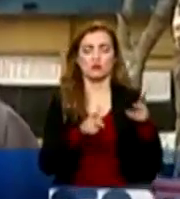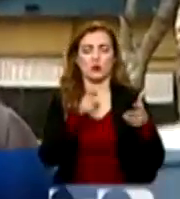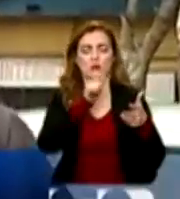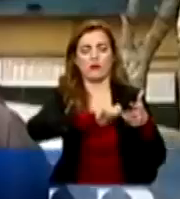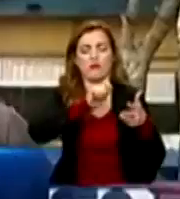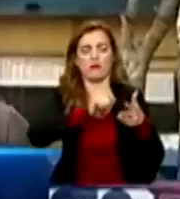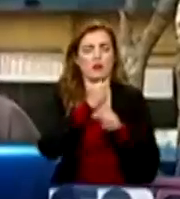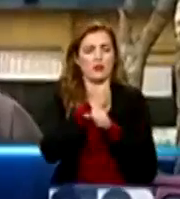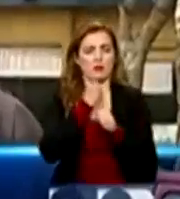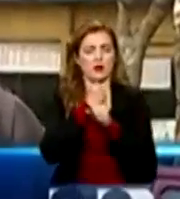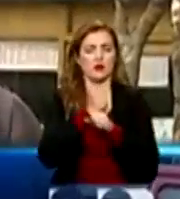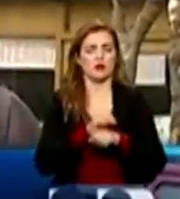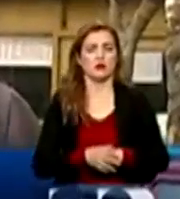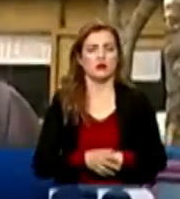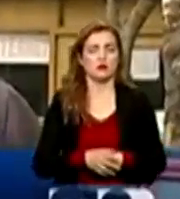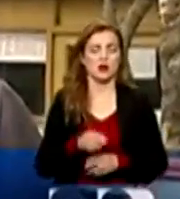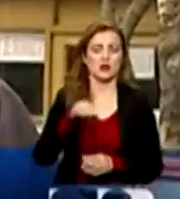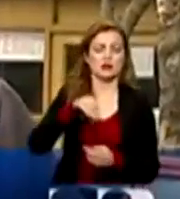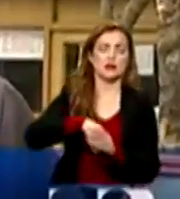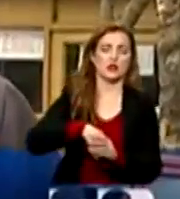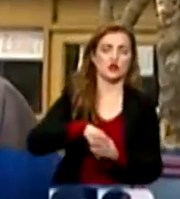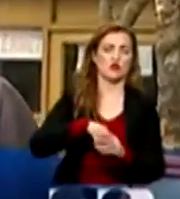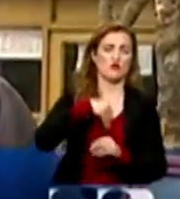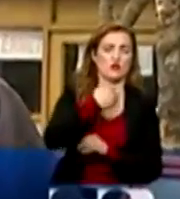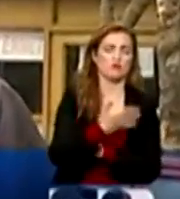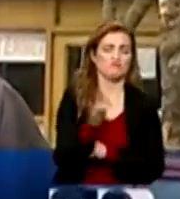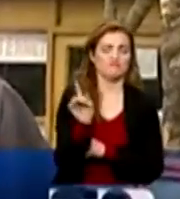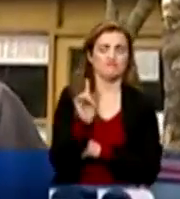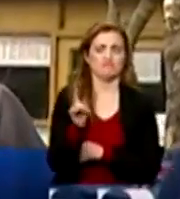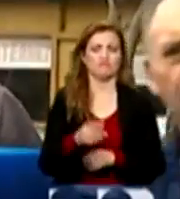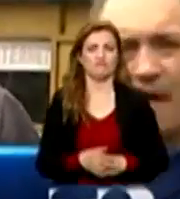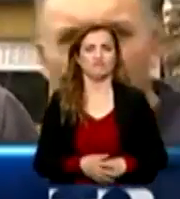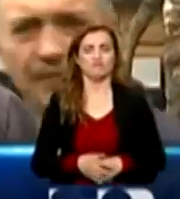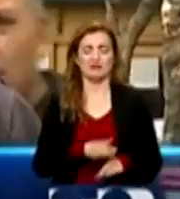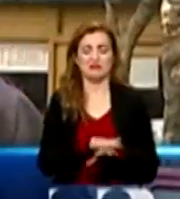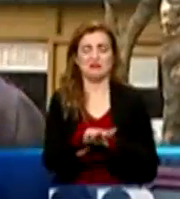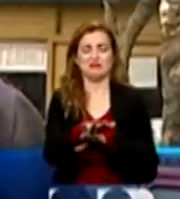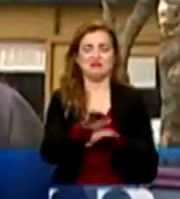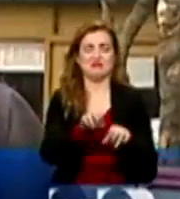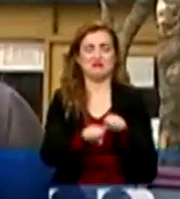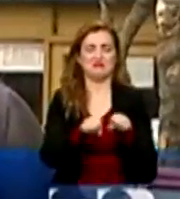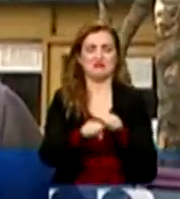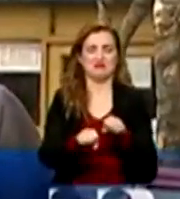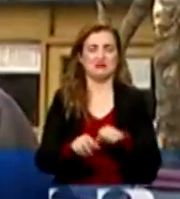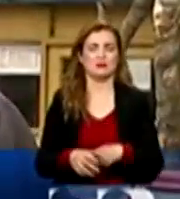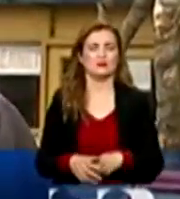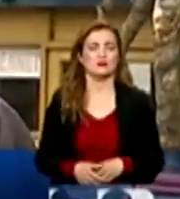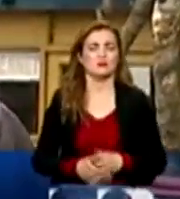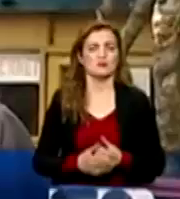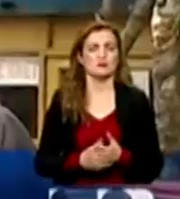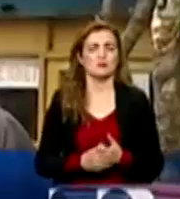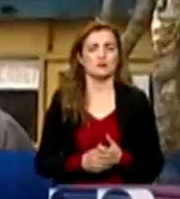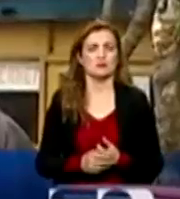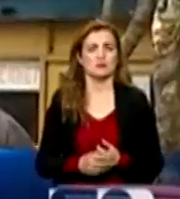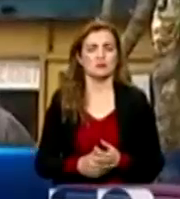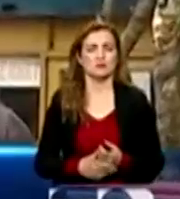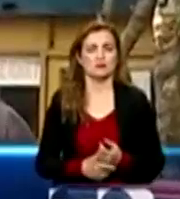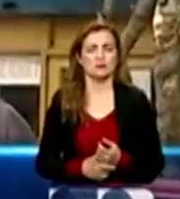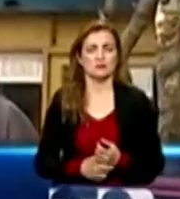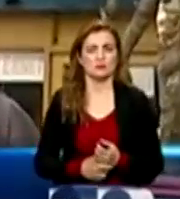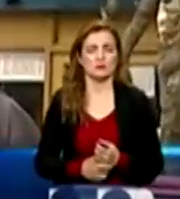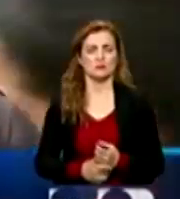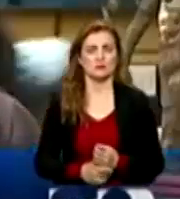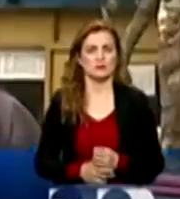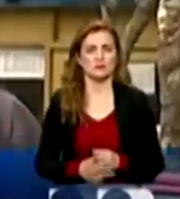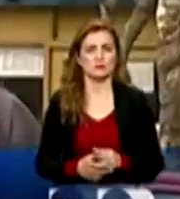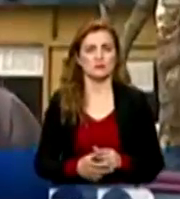área de lavado, interno lavado, no afuera en las aceras y en la calle, porque usted ve y constata cómo está el pavimento